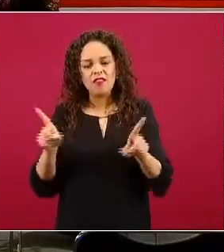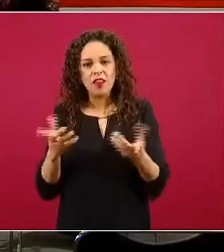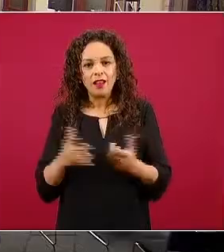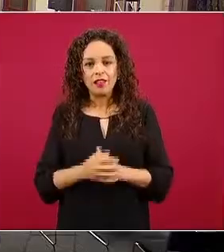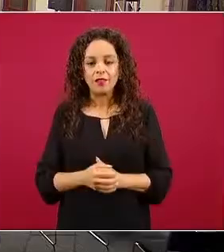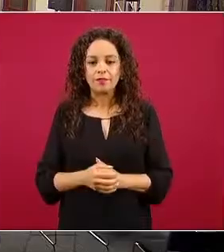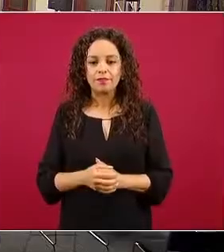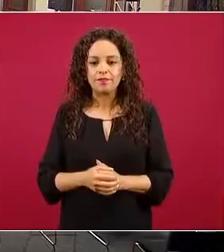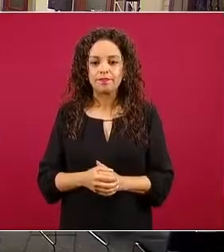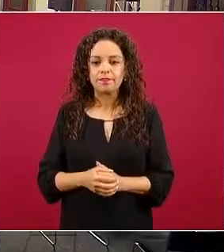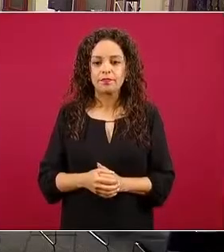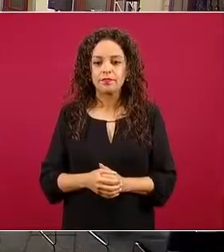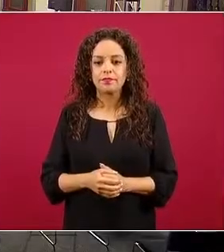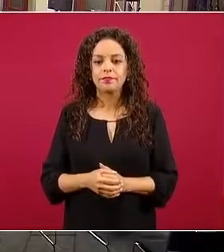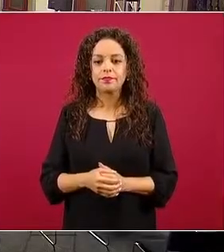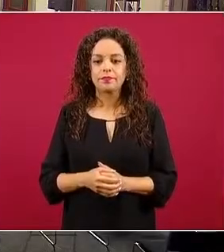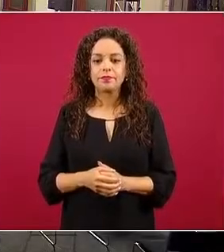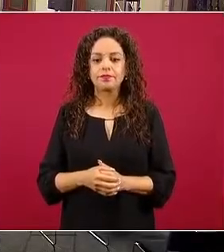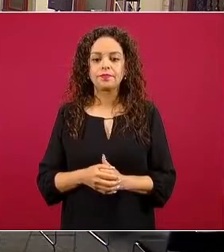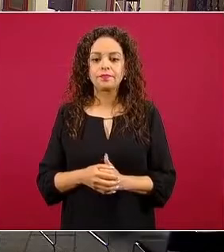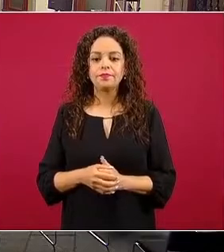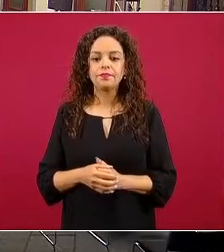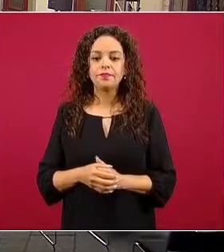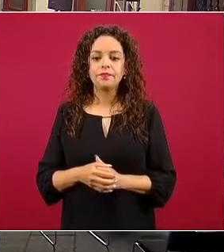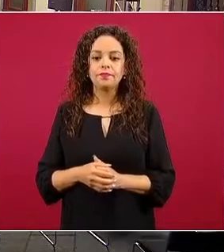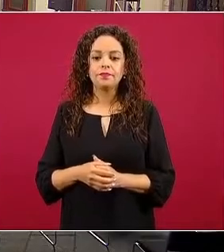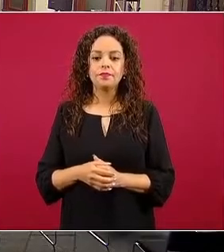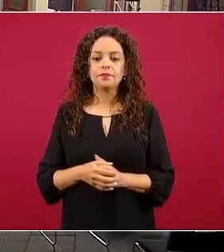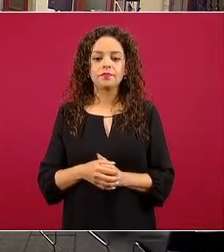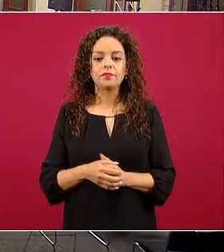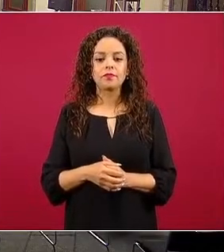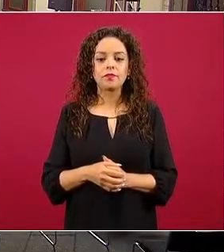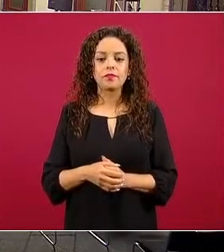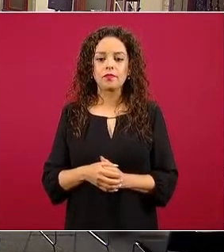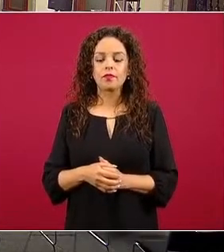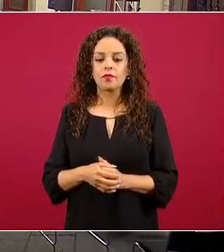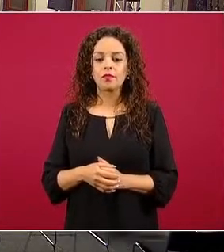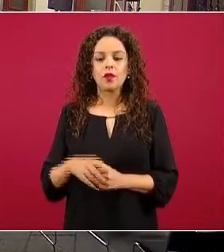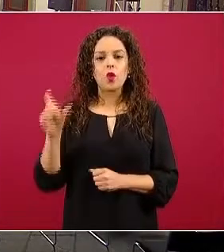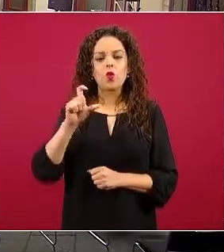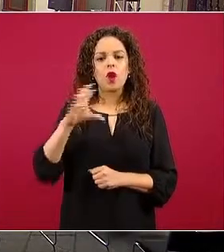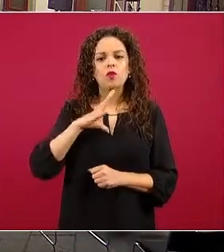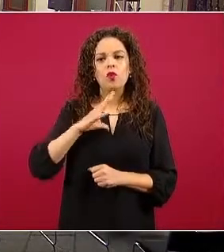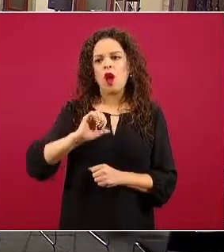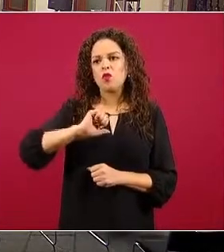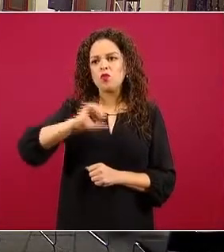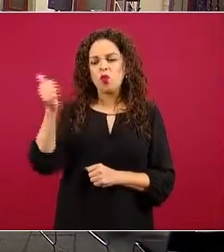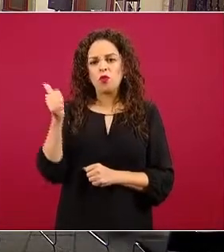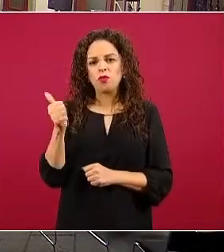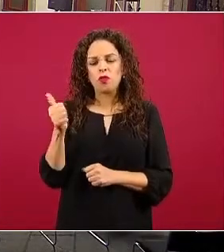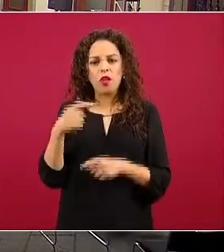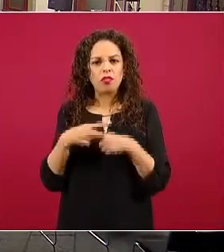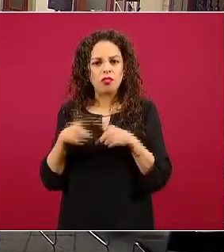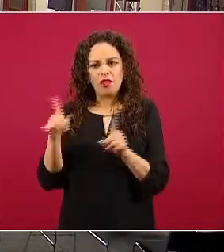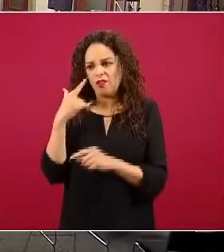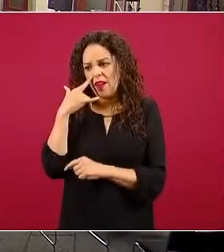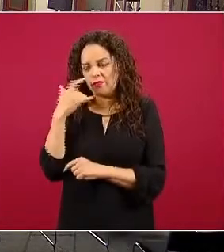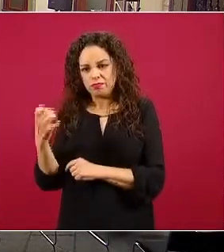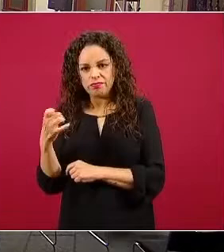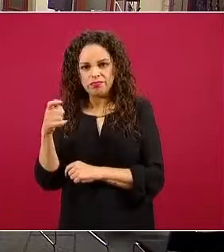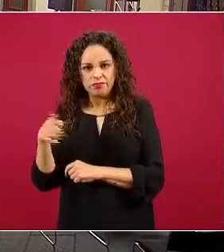casos que son, digamos, un poco más atípicos, ya de por sí lo atípico